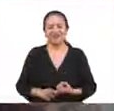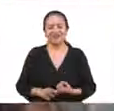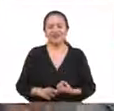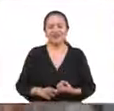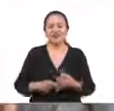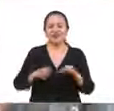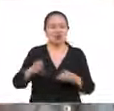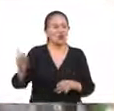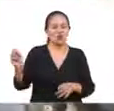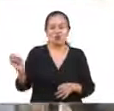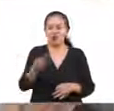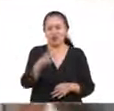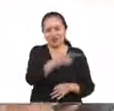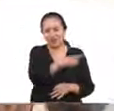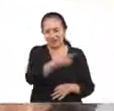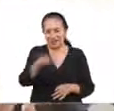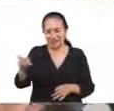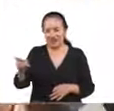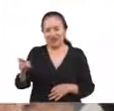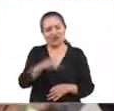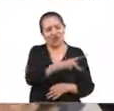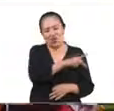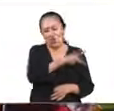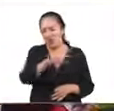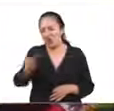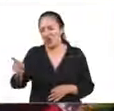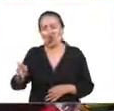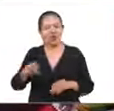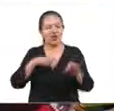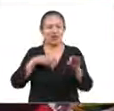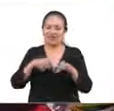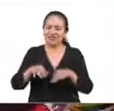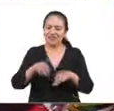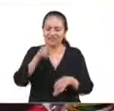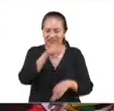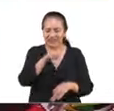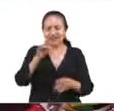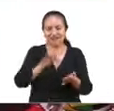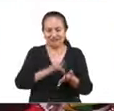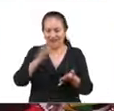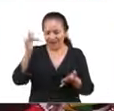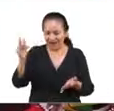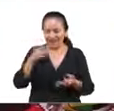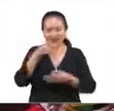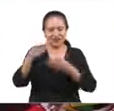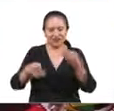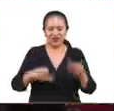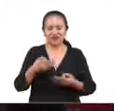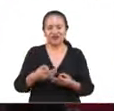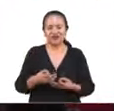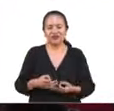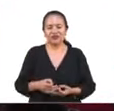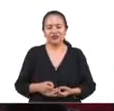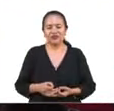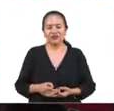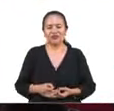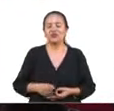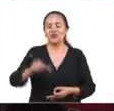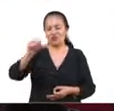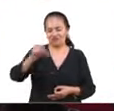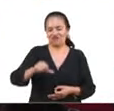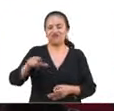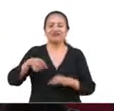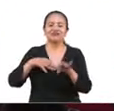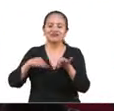que son ustedes, compañeras, las que hacen posible que esta